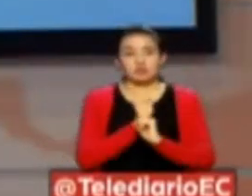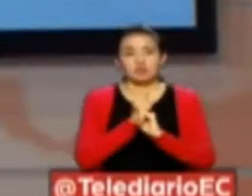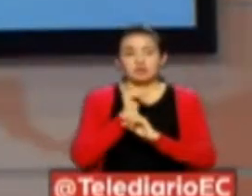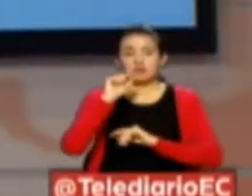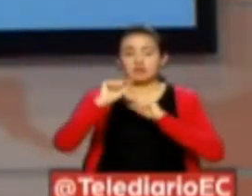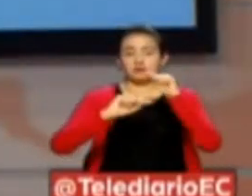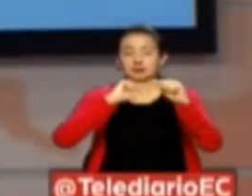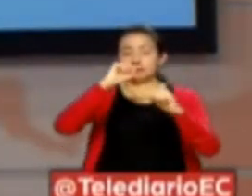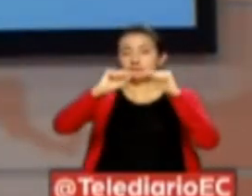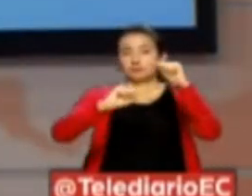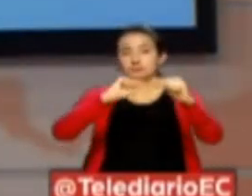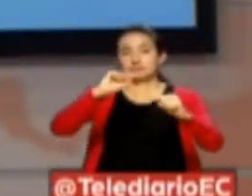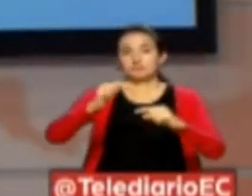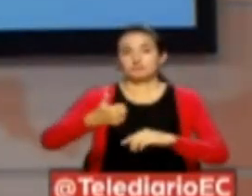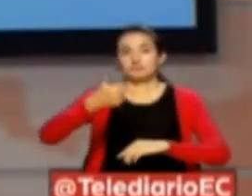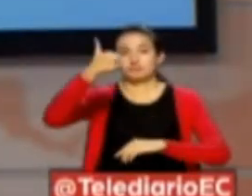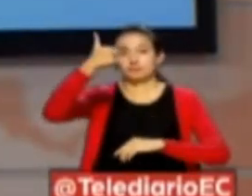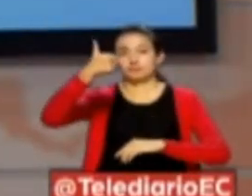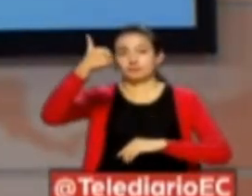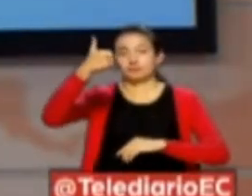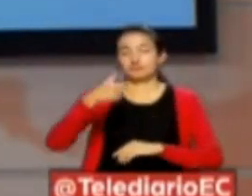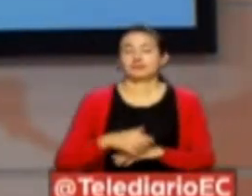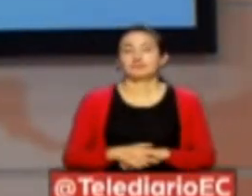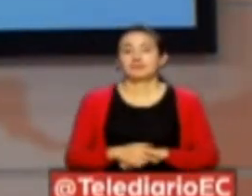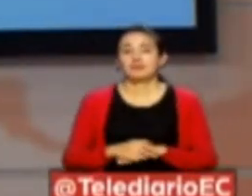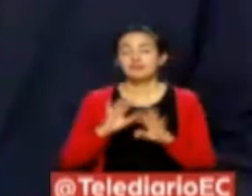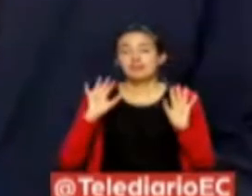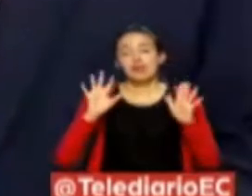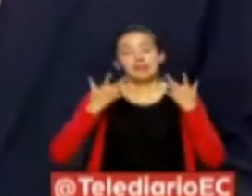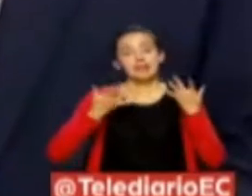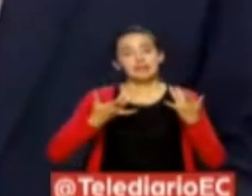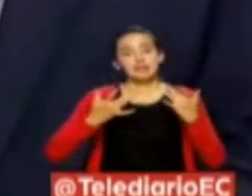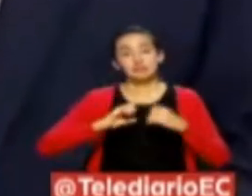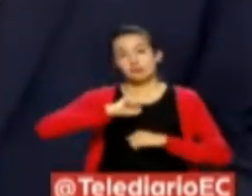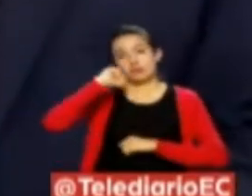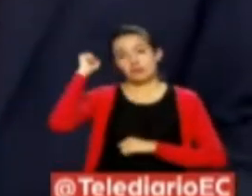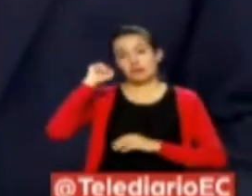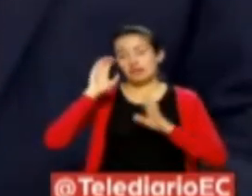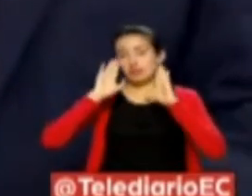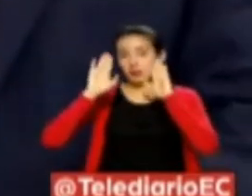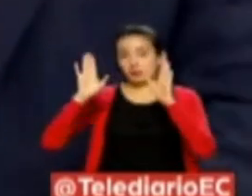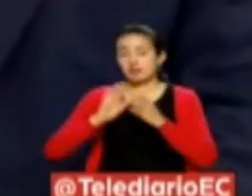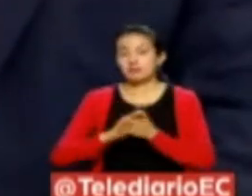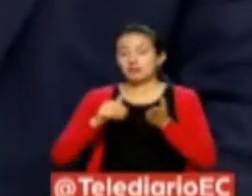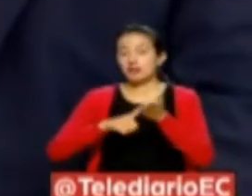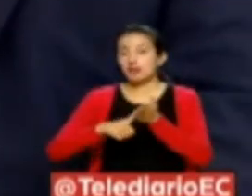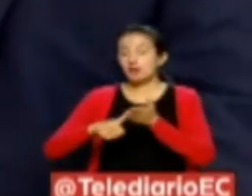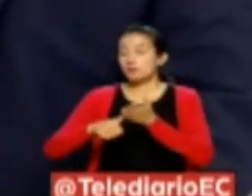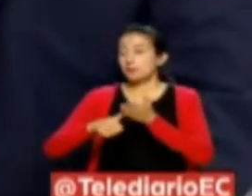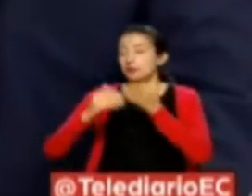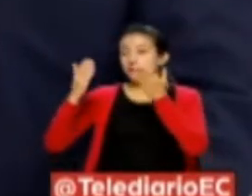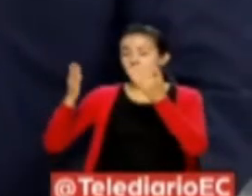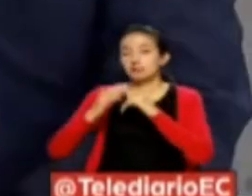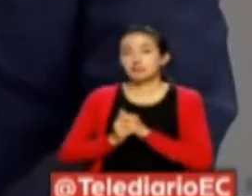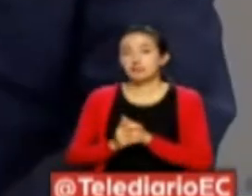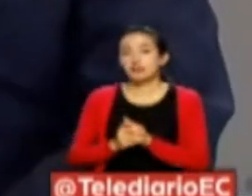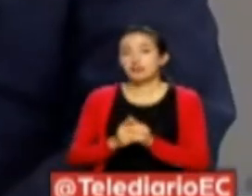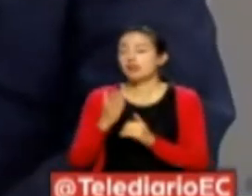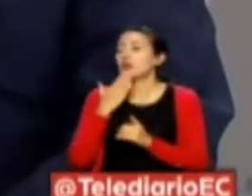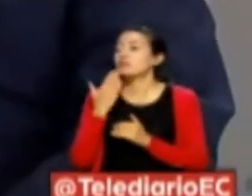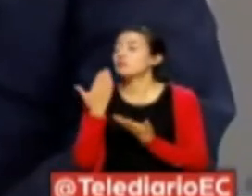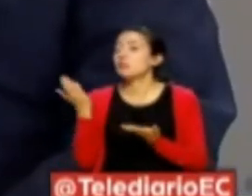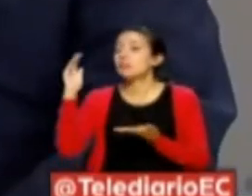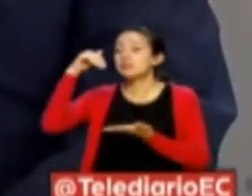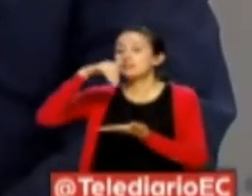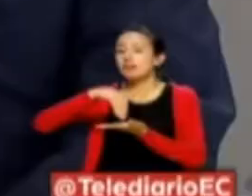tomar la punta la cabeza y esperemos que así sea y estaremos pendientes ministra díganos qué va a pasar con los centros de alto